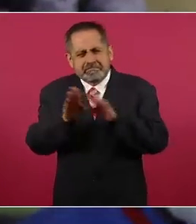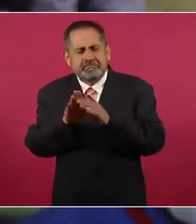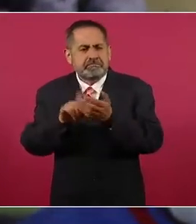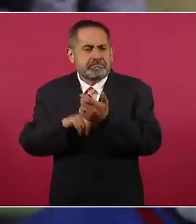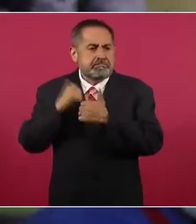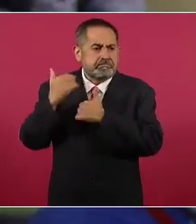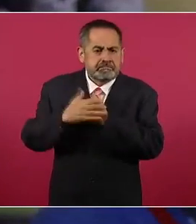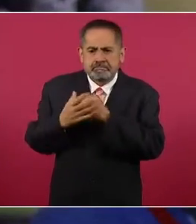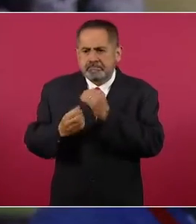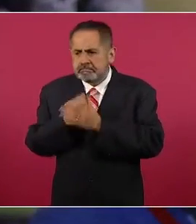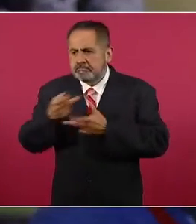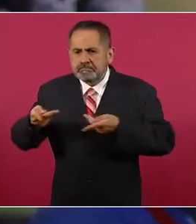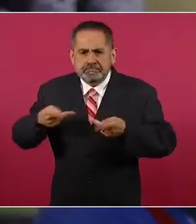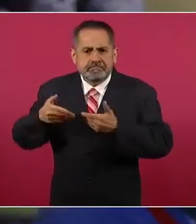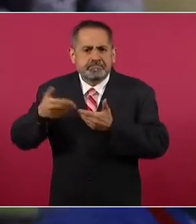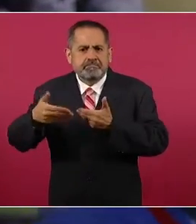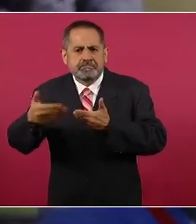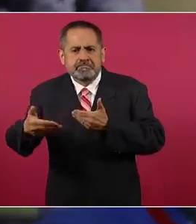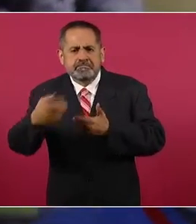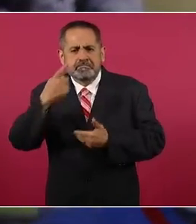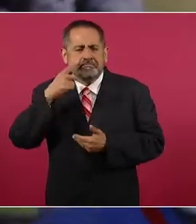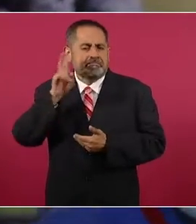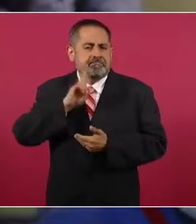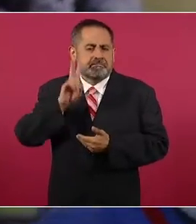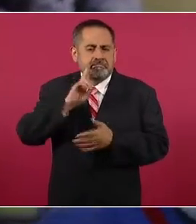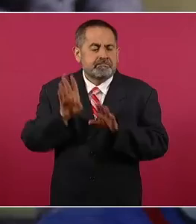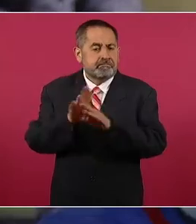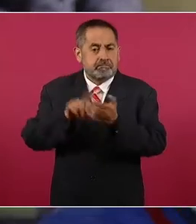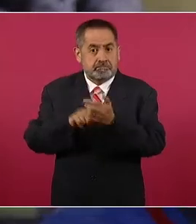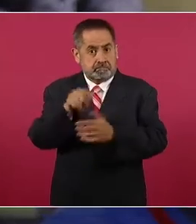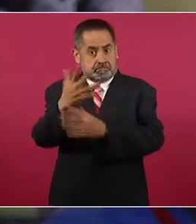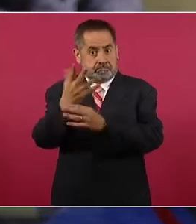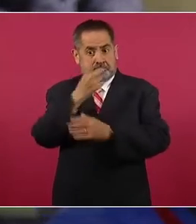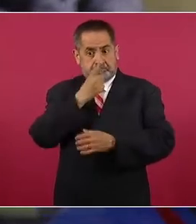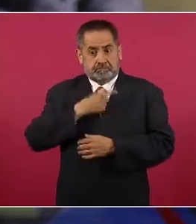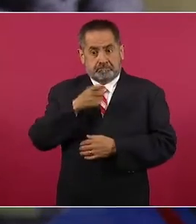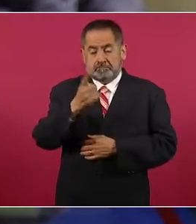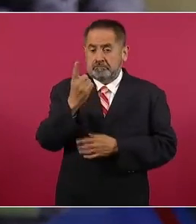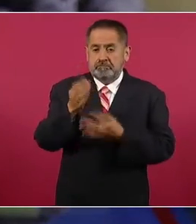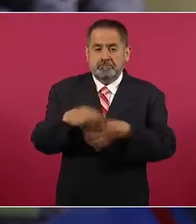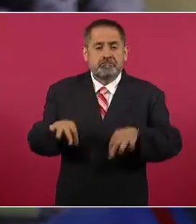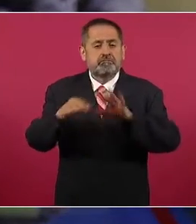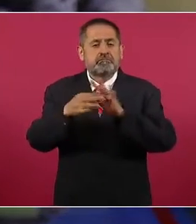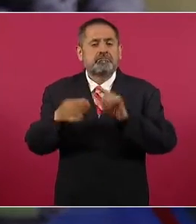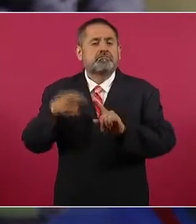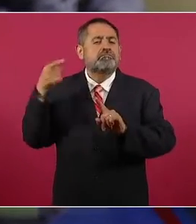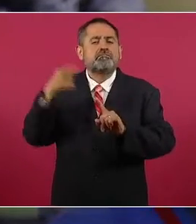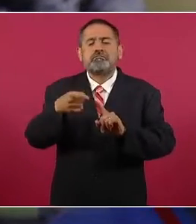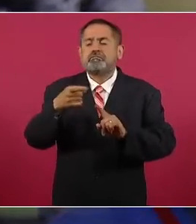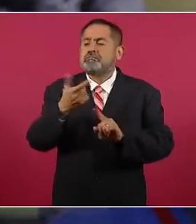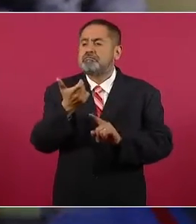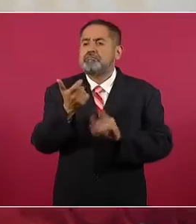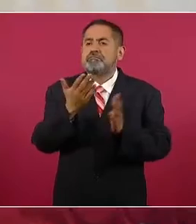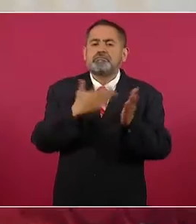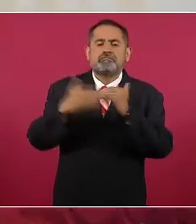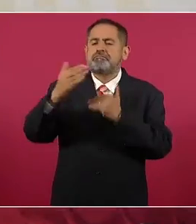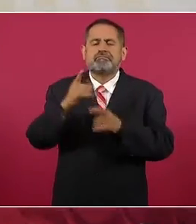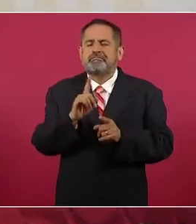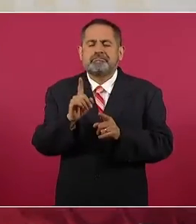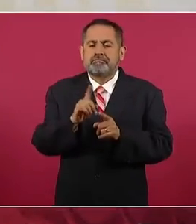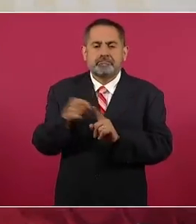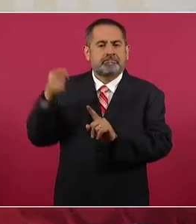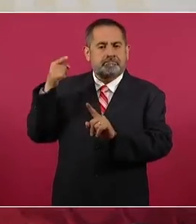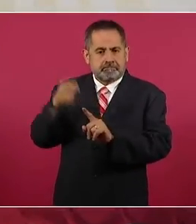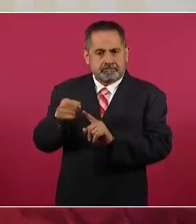acciones, planes para tratar de revertir, aunque ha señalado usted que en muchas ocasiones lo más importante en el crecimiento económico es precisamente